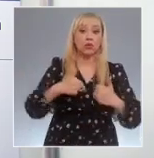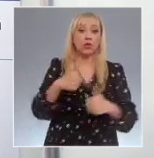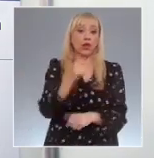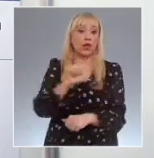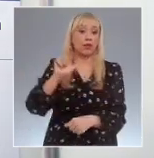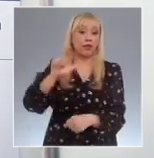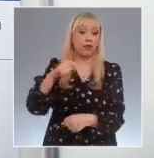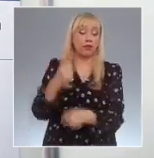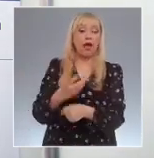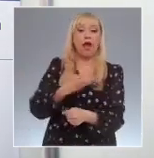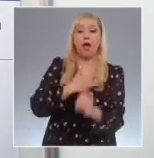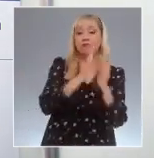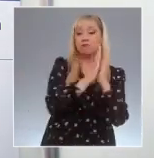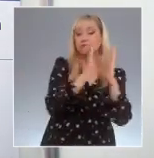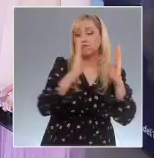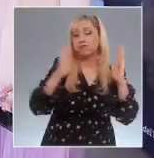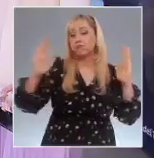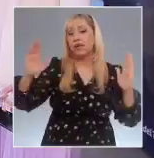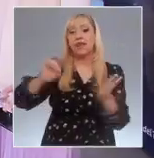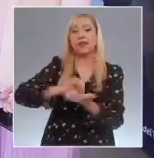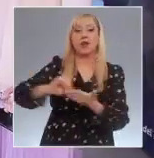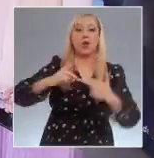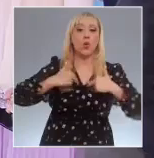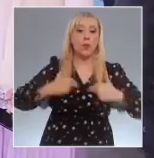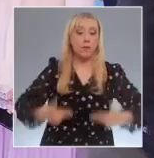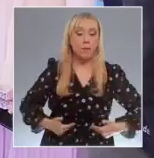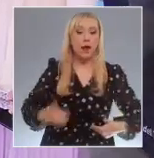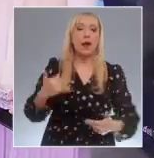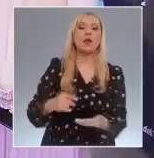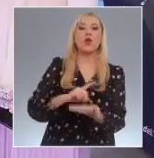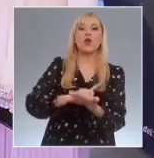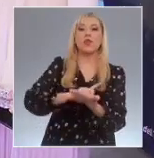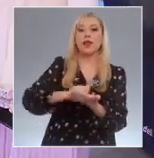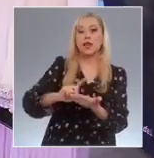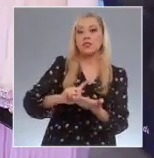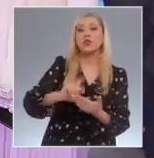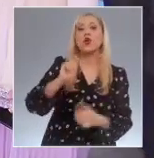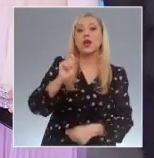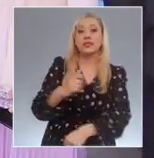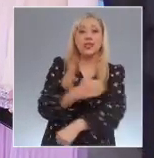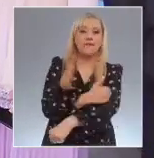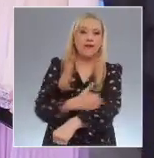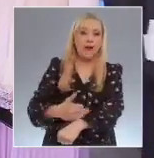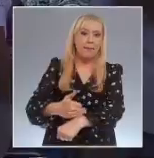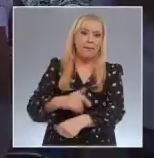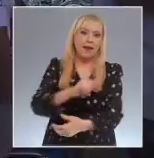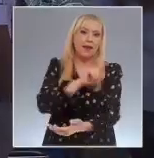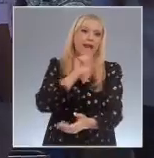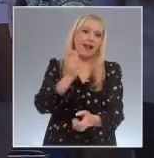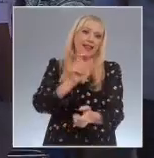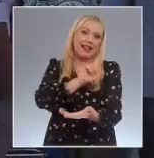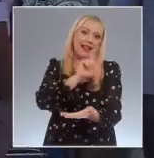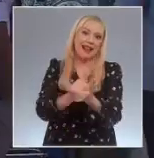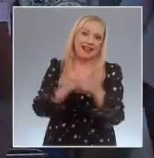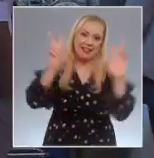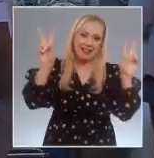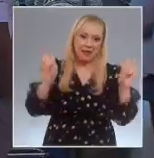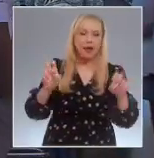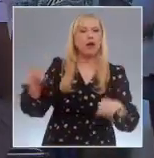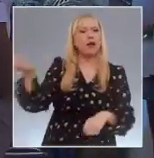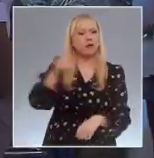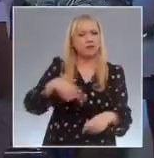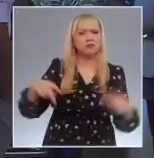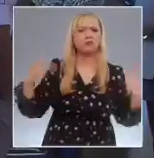humanos y otra es derecho de familia. Desde hoy y hasta el viernes, las y los visitantes tendrán a su disposición una